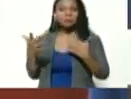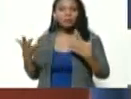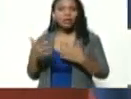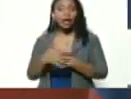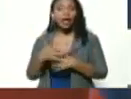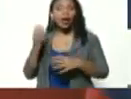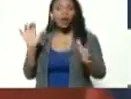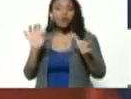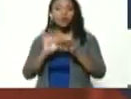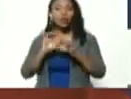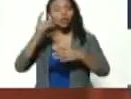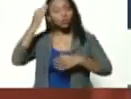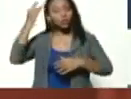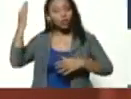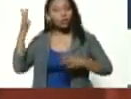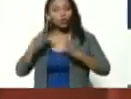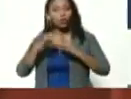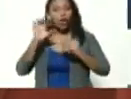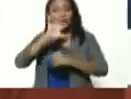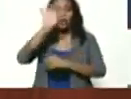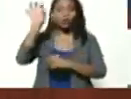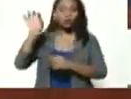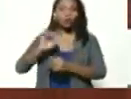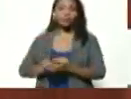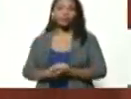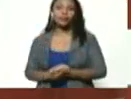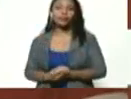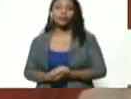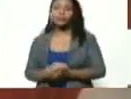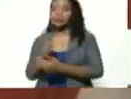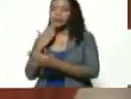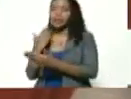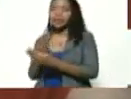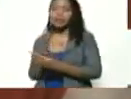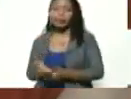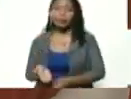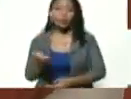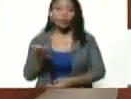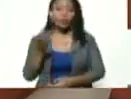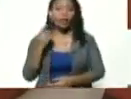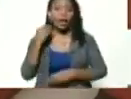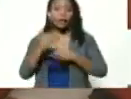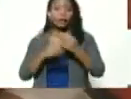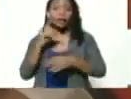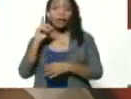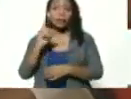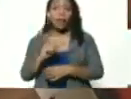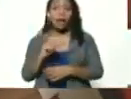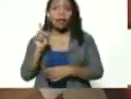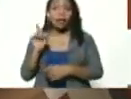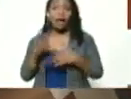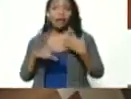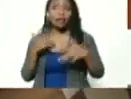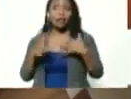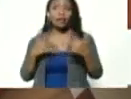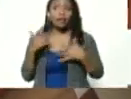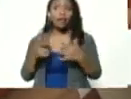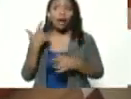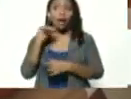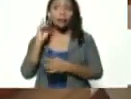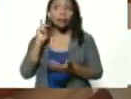unidad del sueño de todas las naciones. Así muchísimas gracias. Importante destacar también que esta actividad contó con